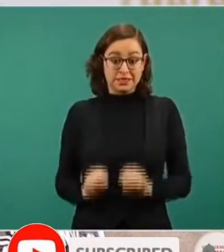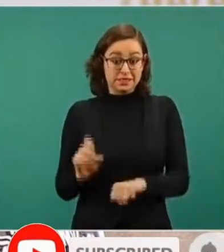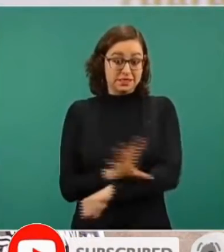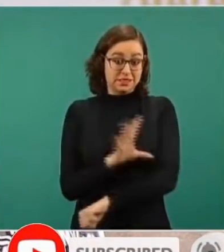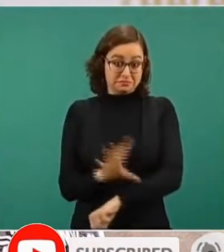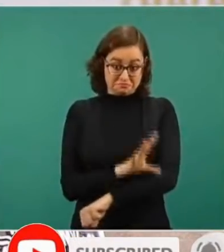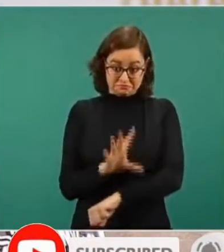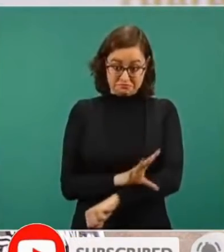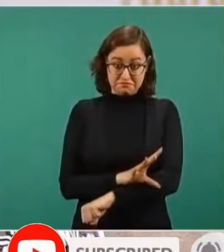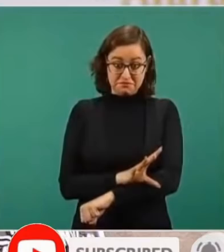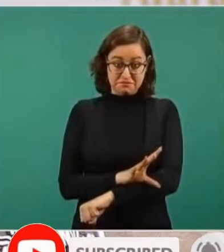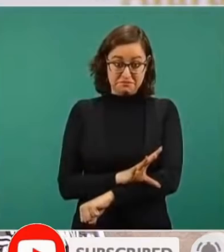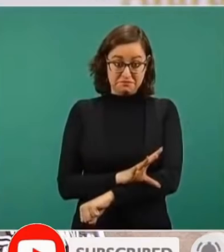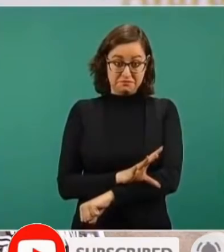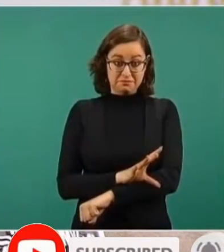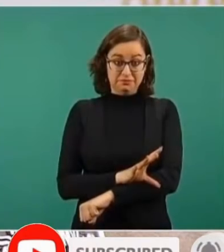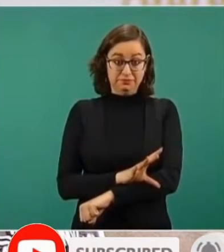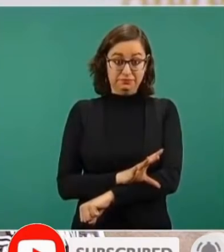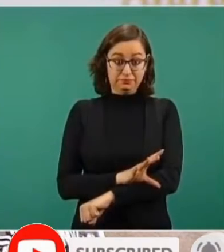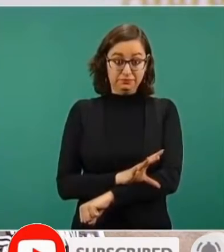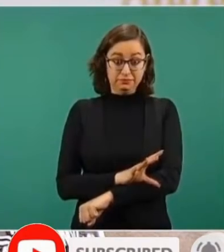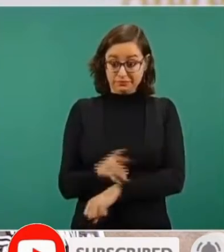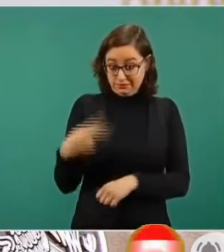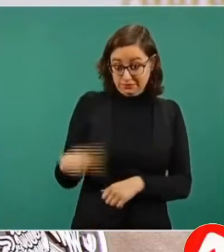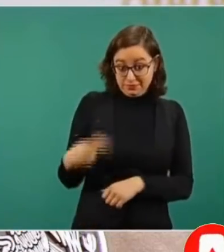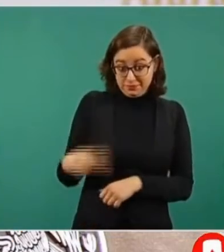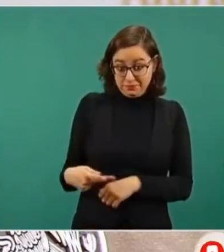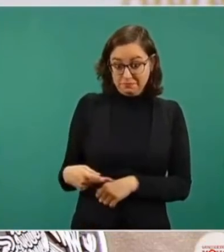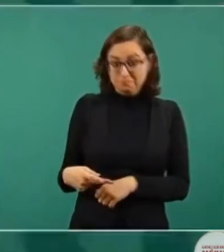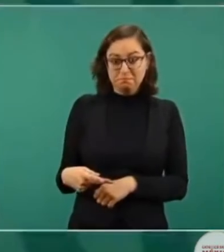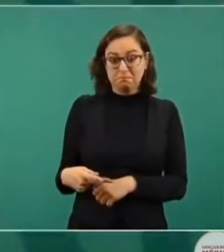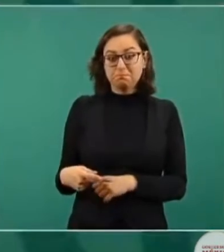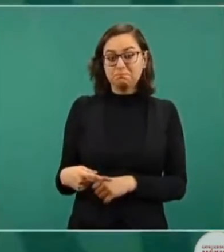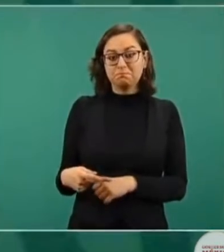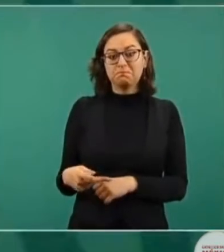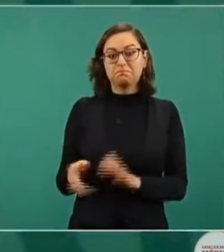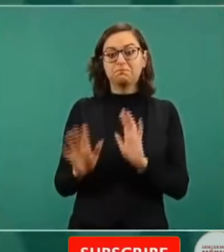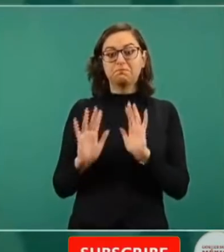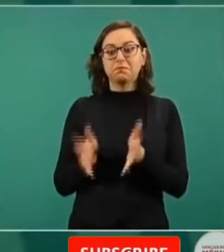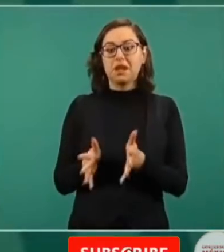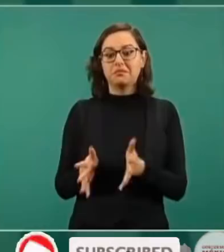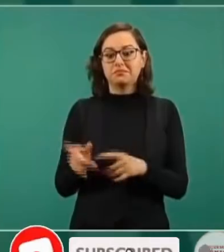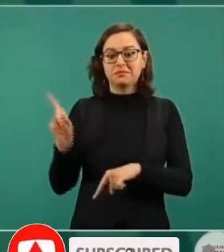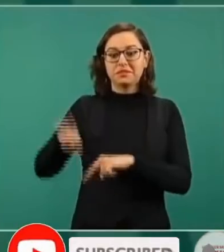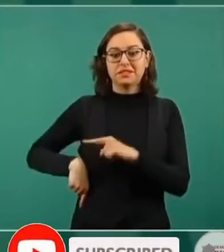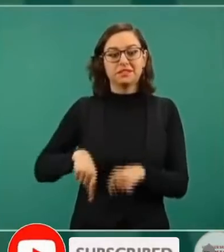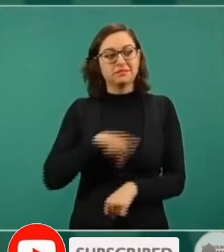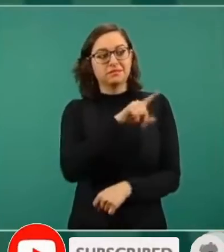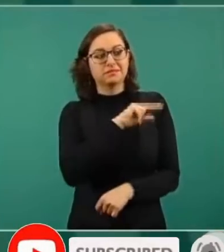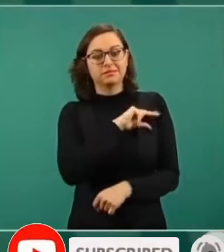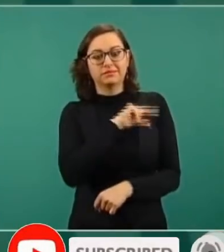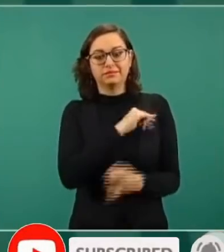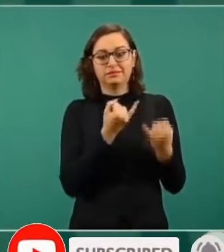la generación reservada al Estado, entran unos generadores independientes que le venden